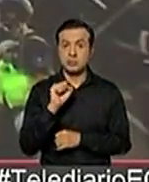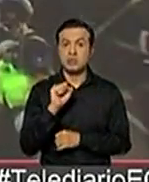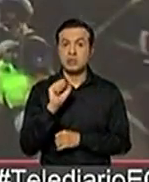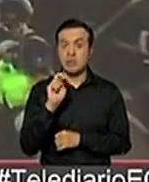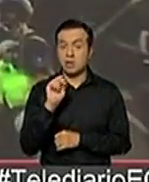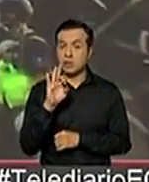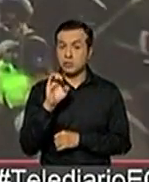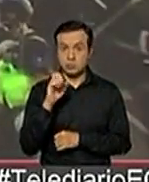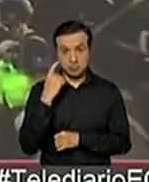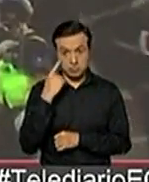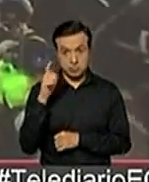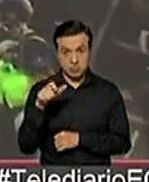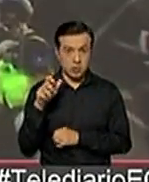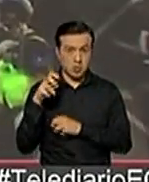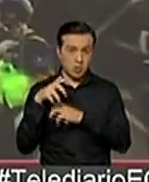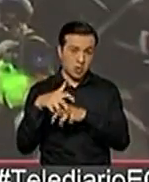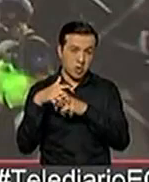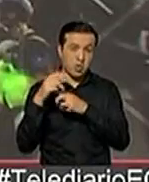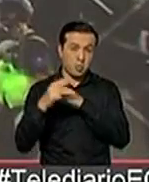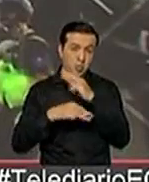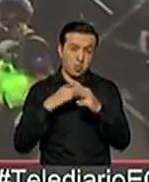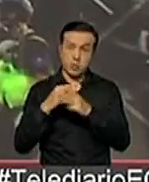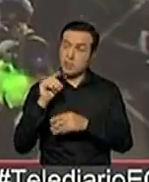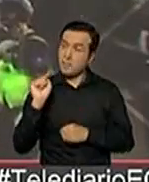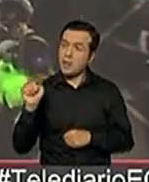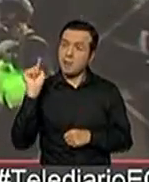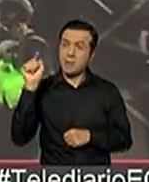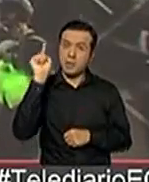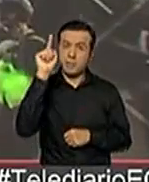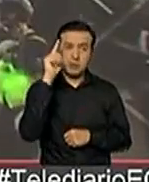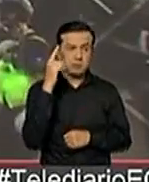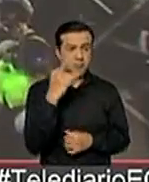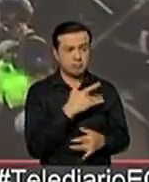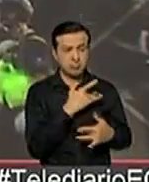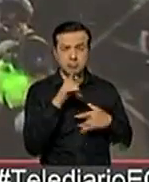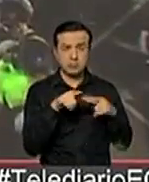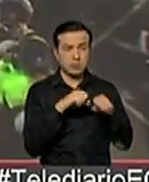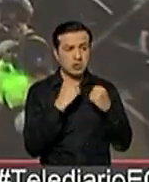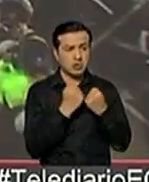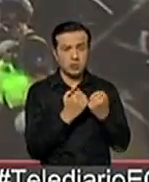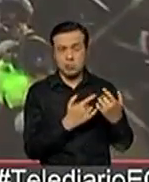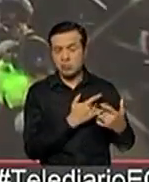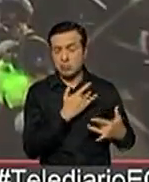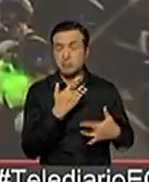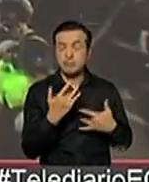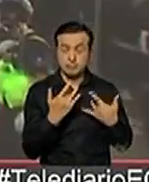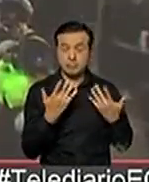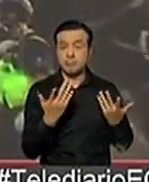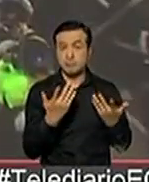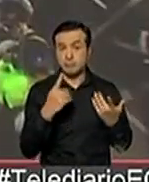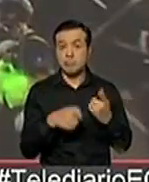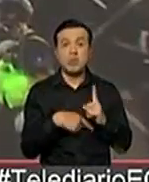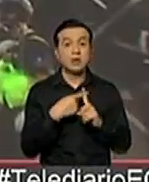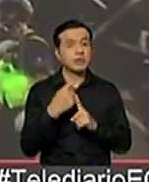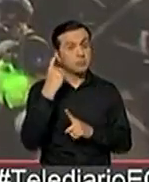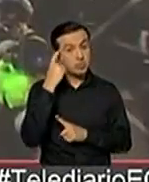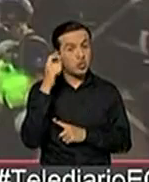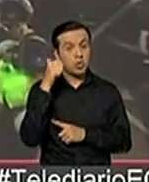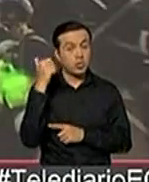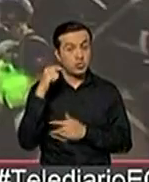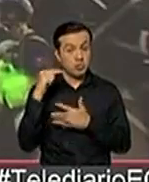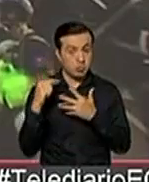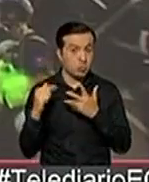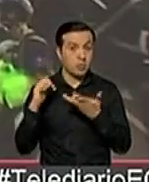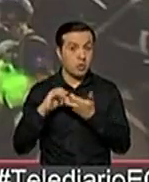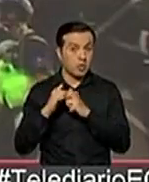protestas desatadas en varias partes del mundo tienen que entenderse en el descontexto social por varias causas, sin dejar de considerar factores externos